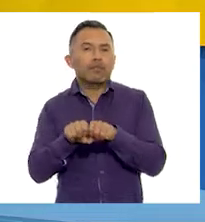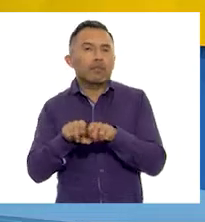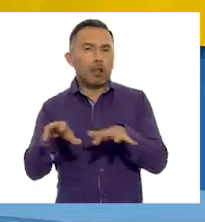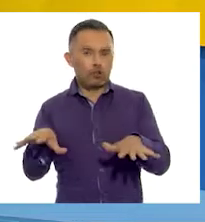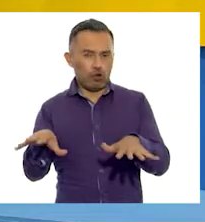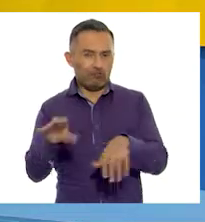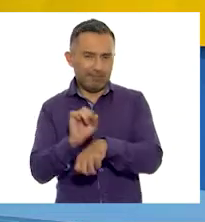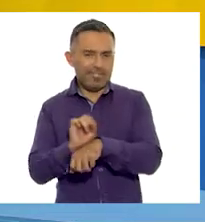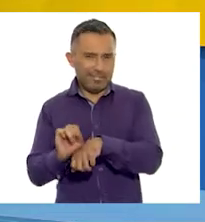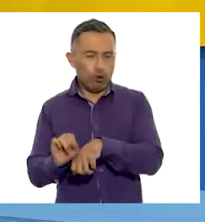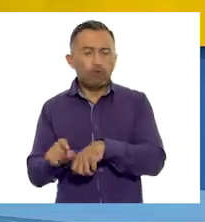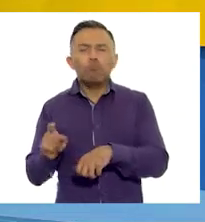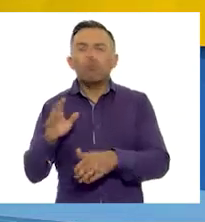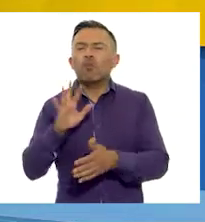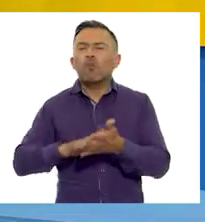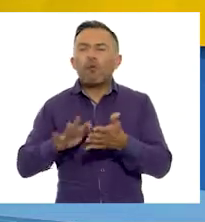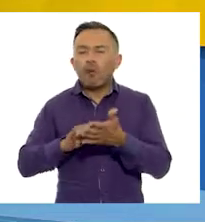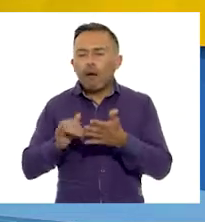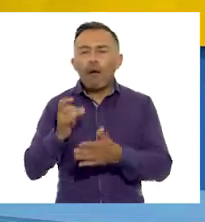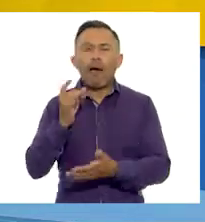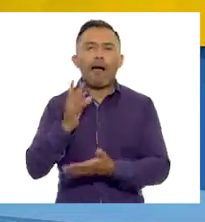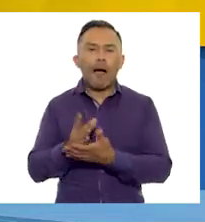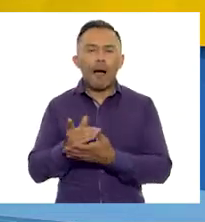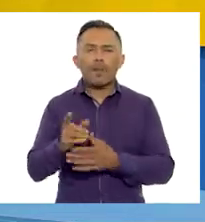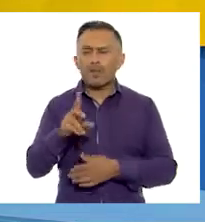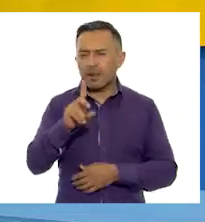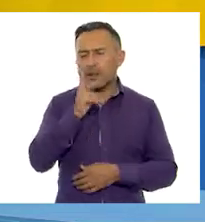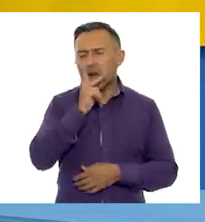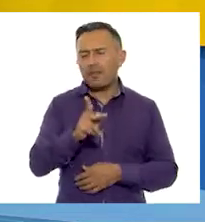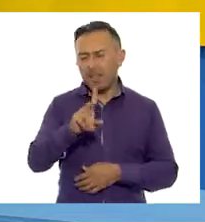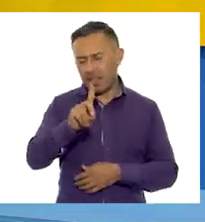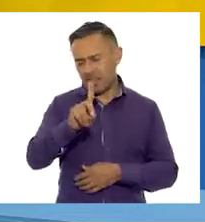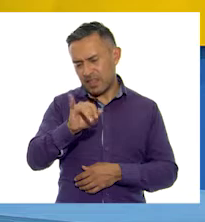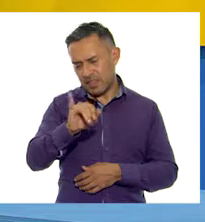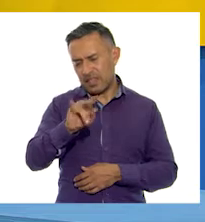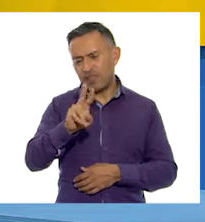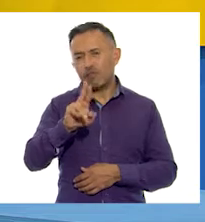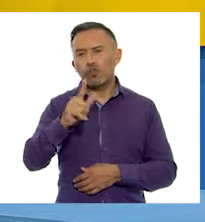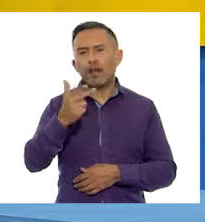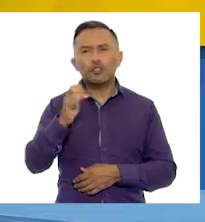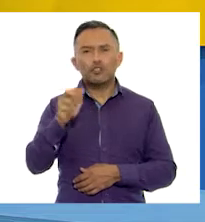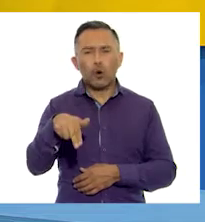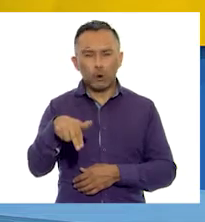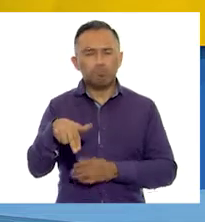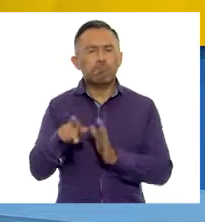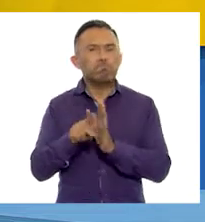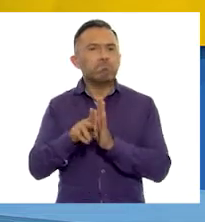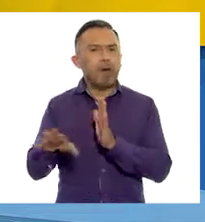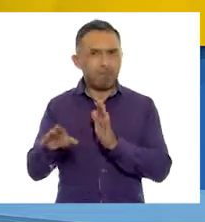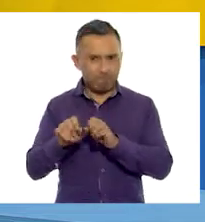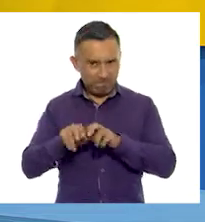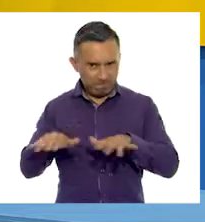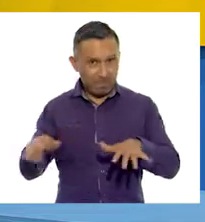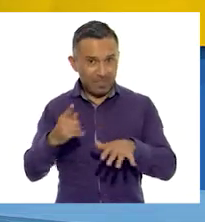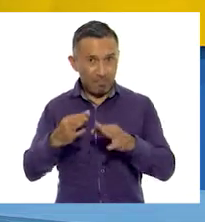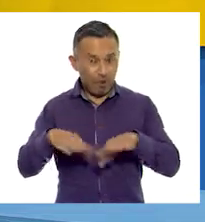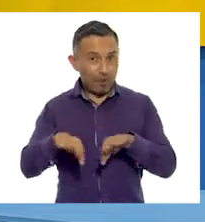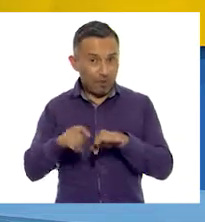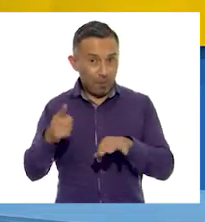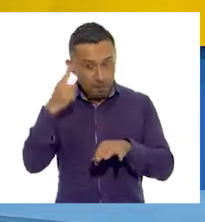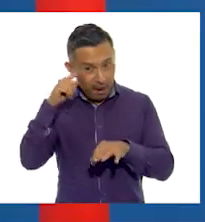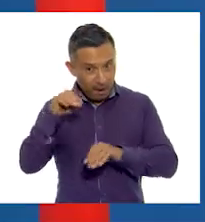permita tener claro el concepto de divulgación, porque es fundamental para la tarea por realizar. ¿Estamos